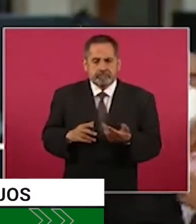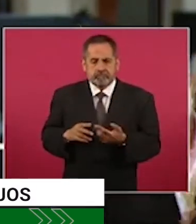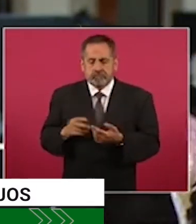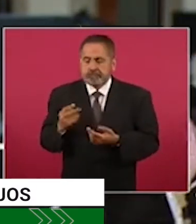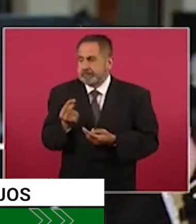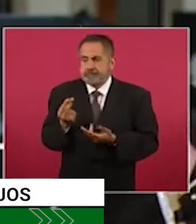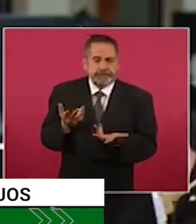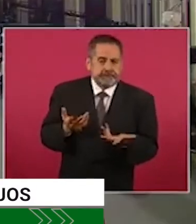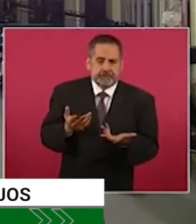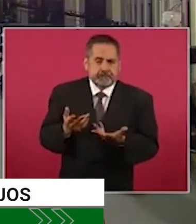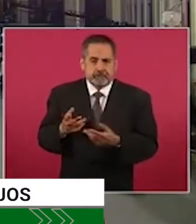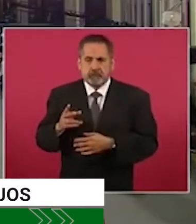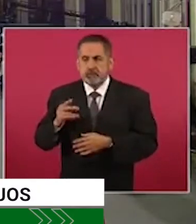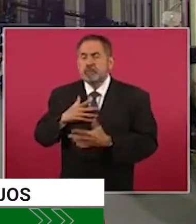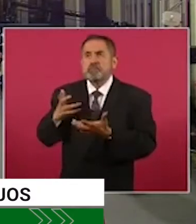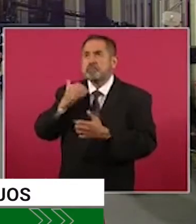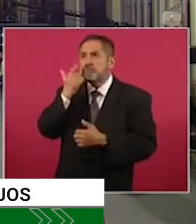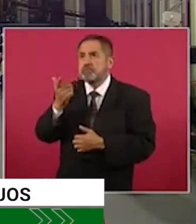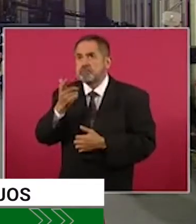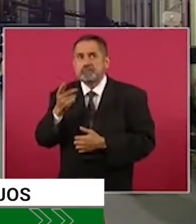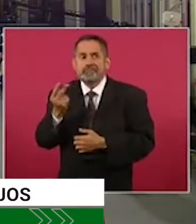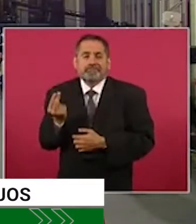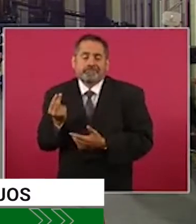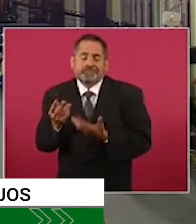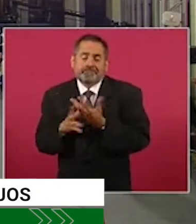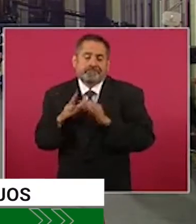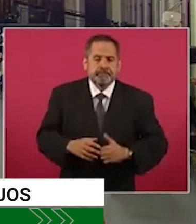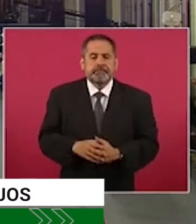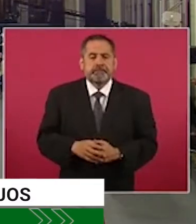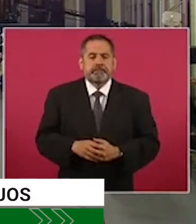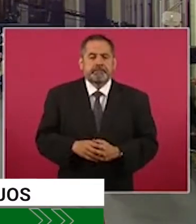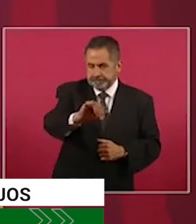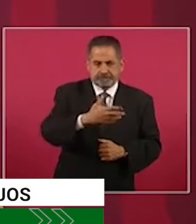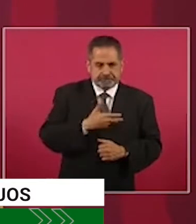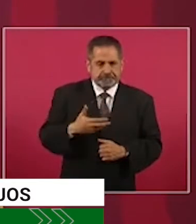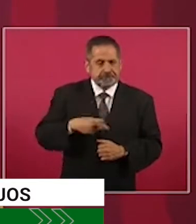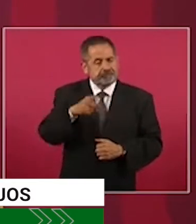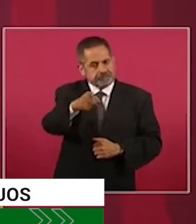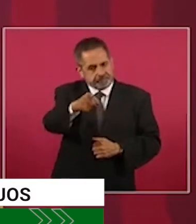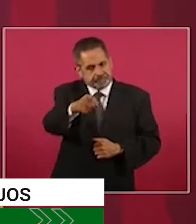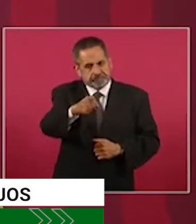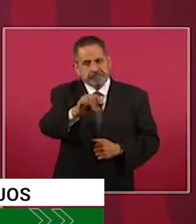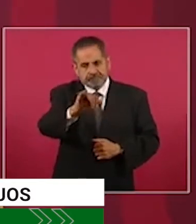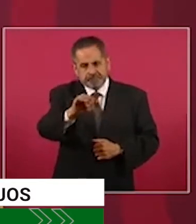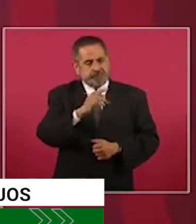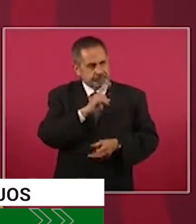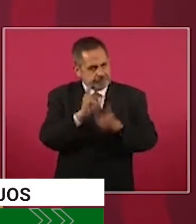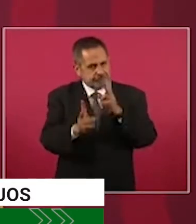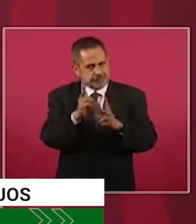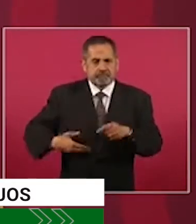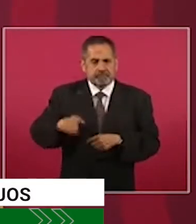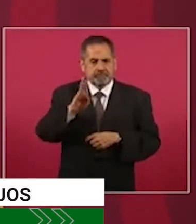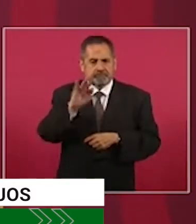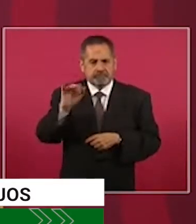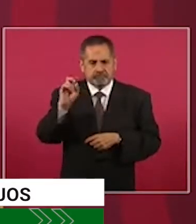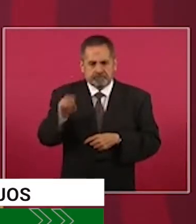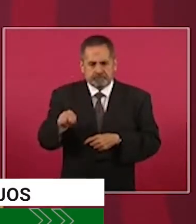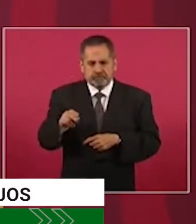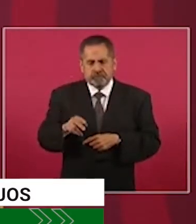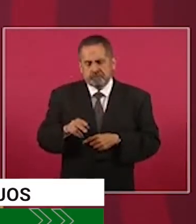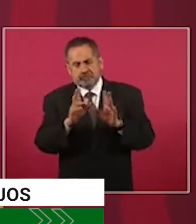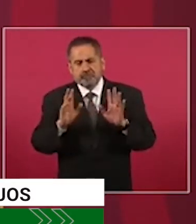una alternativa para ambos pueblos. Sí, es un tema que llevo para tratar con el presidente Biden. No sé